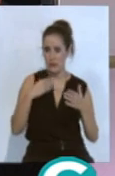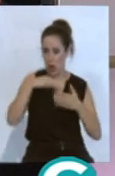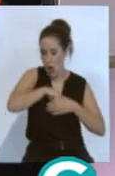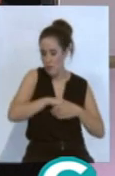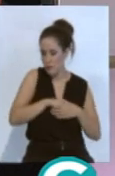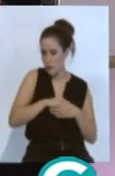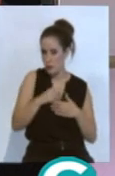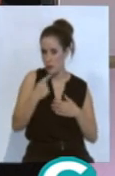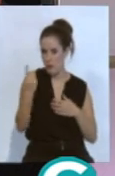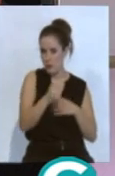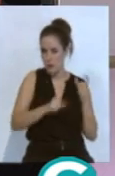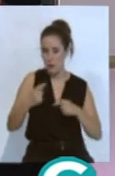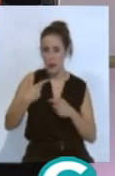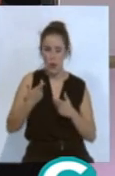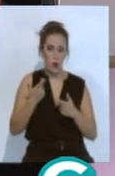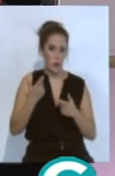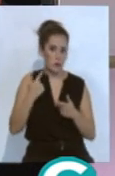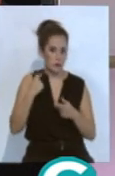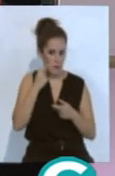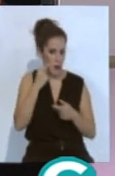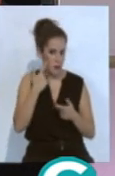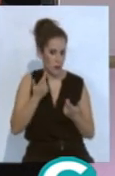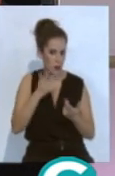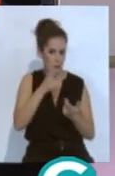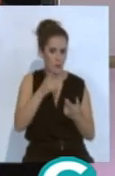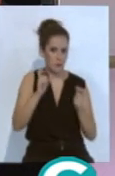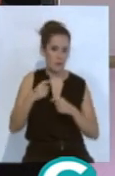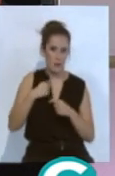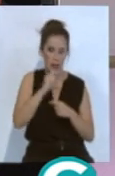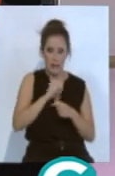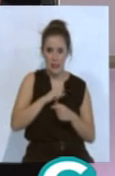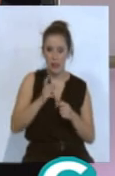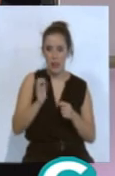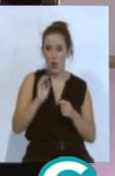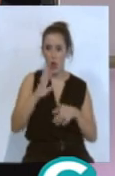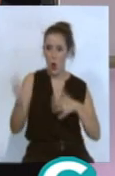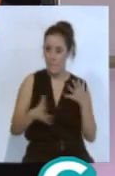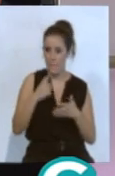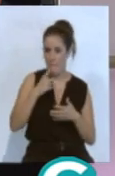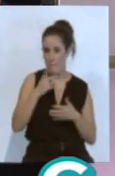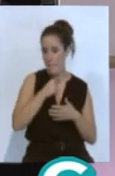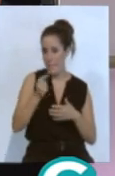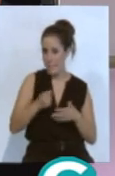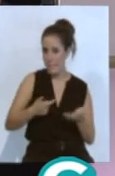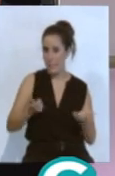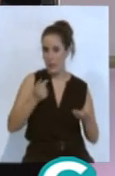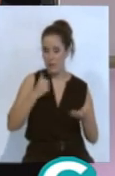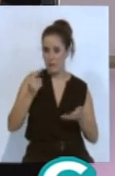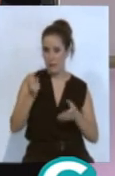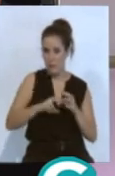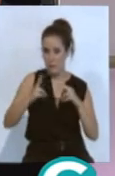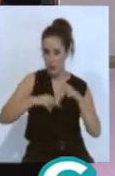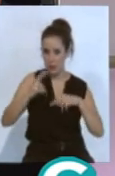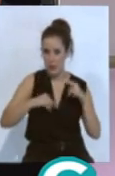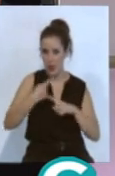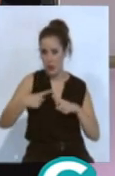gente. Pero que es verdad que él se va a notar, porque a la hora de cantar él le daba soniquete de arte, ¿no?, de su chirigota, el montaje de las cosas. Yo